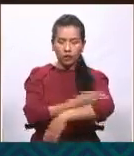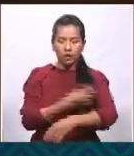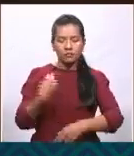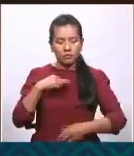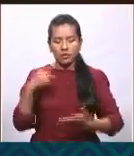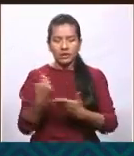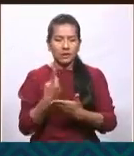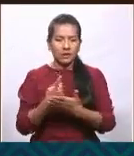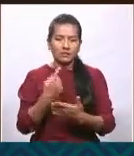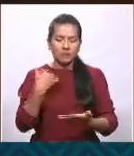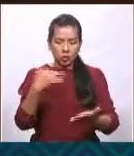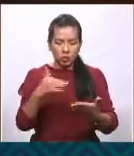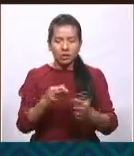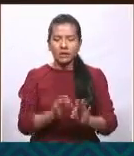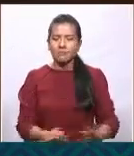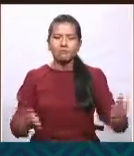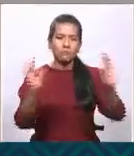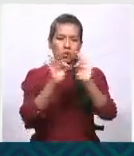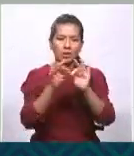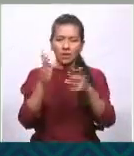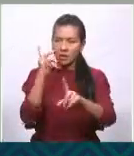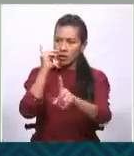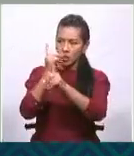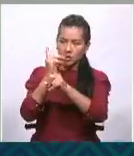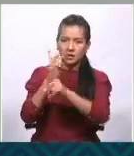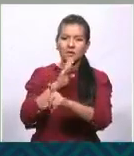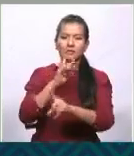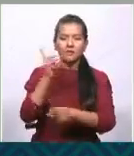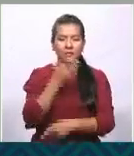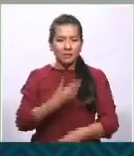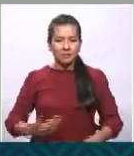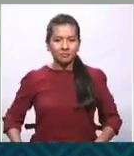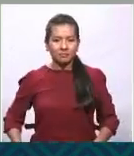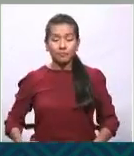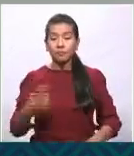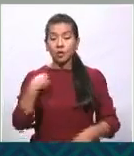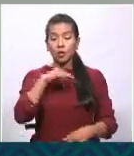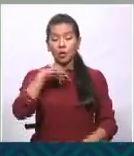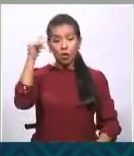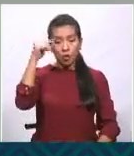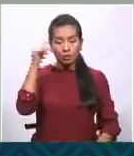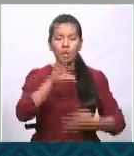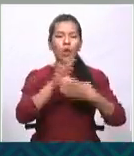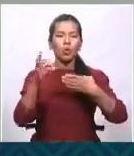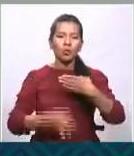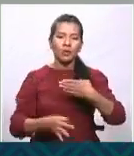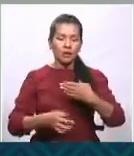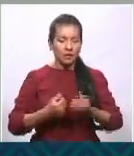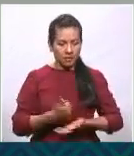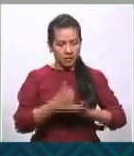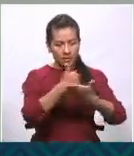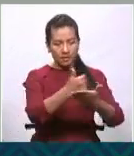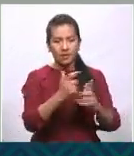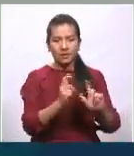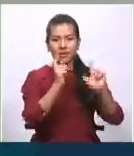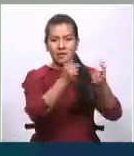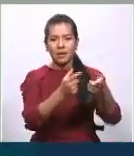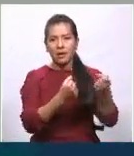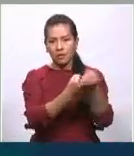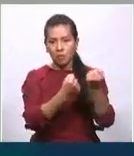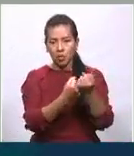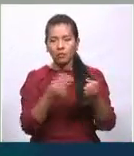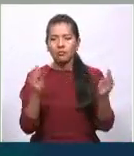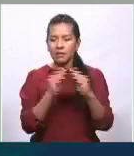pena, como señaló el primer mandatario. El Gobierno Nacional cumple con el incentivo, cumple con